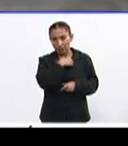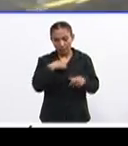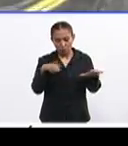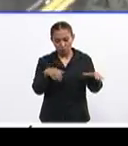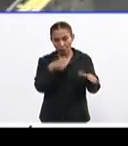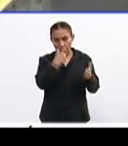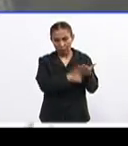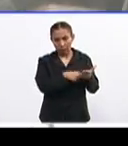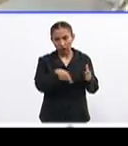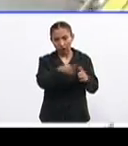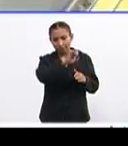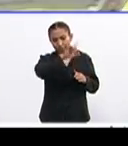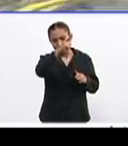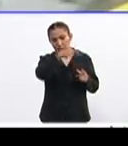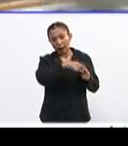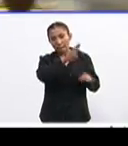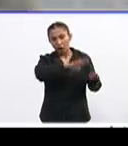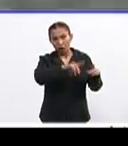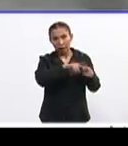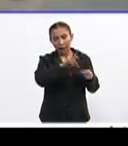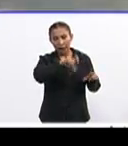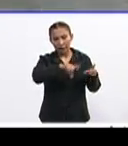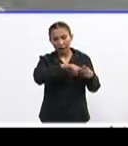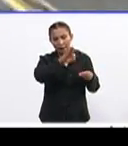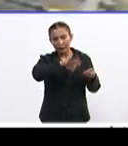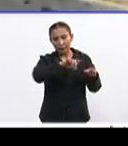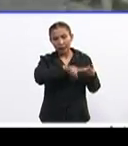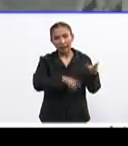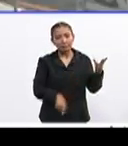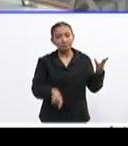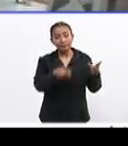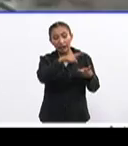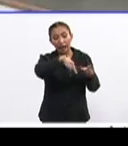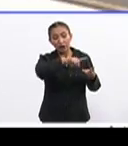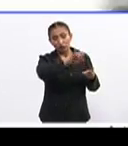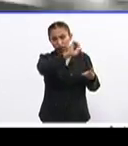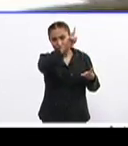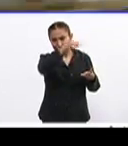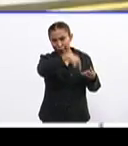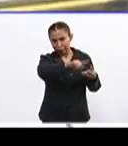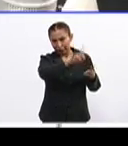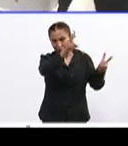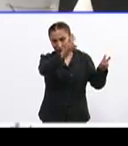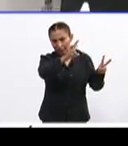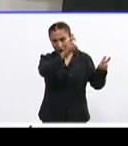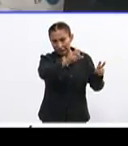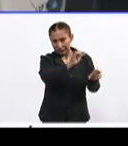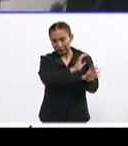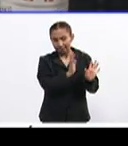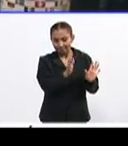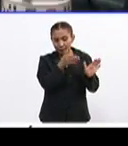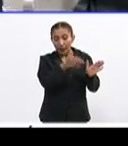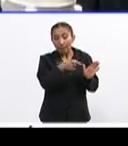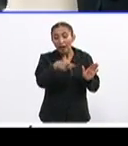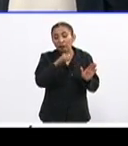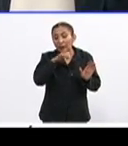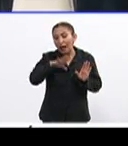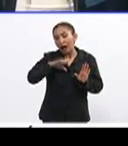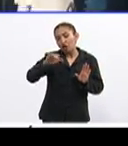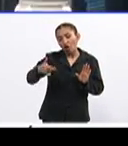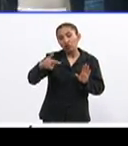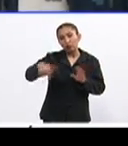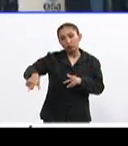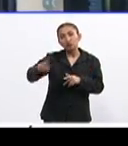que tienen especialidad en biología, química, física. Ellos son los especialistas en los temas en sí. Pero también